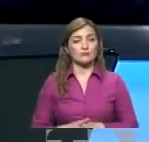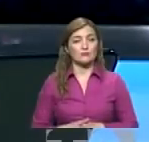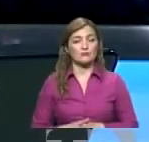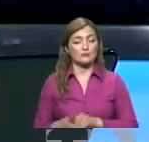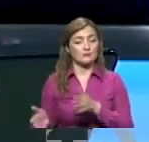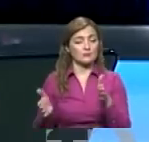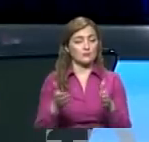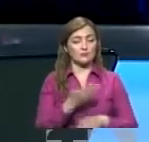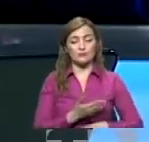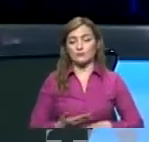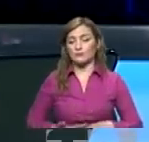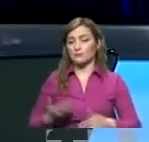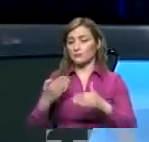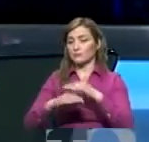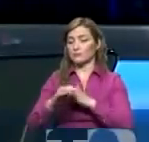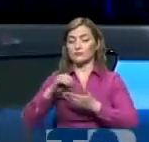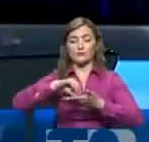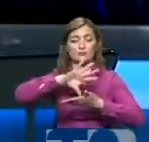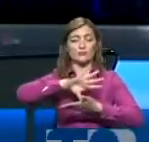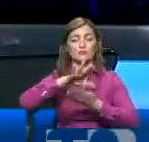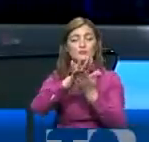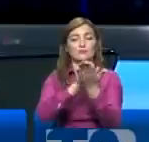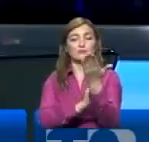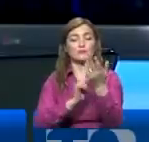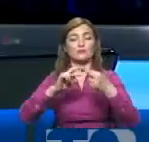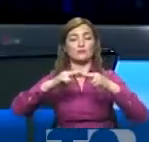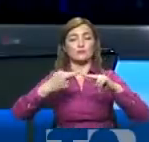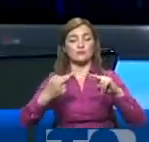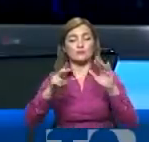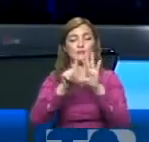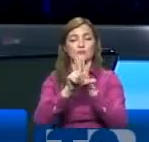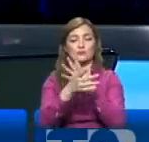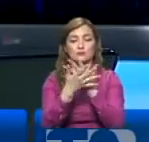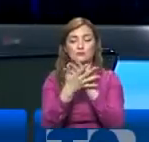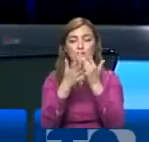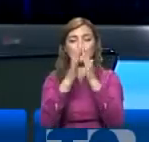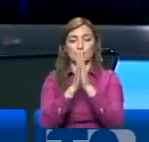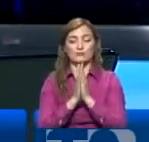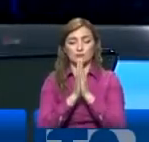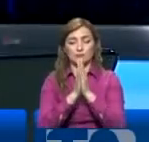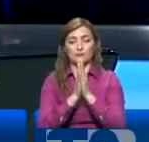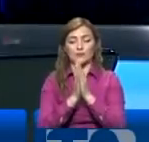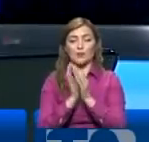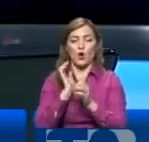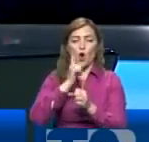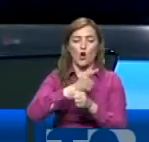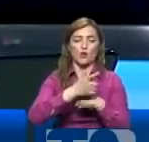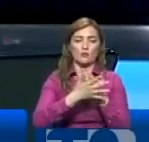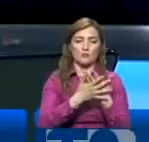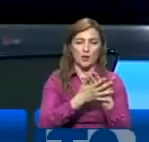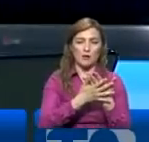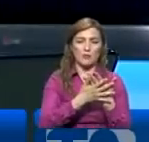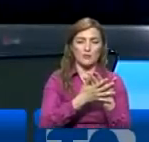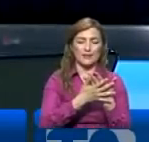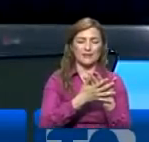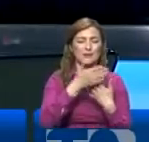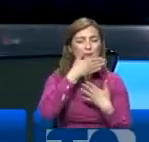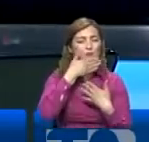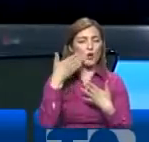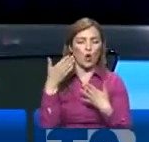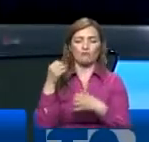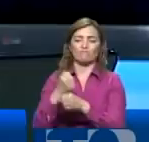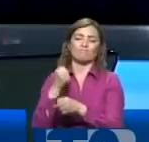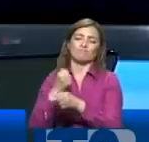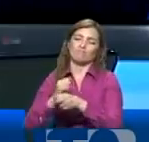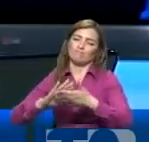El presidente envió a la Asamblea un proyecto de reforma al Código Integral Penal. Pide cambiar la privación de libertad por trabajo comunitario en el caso de que una